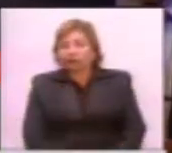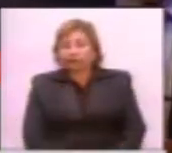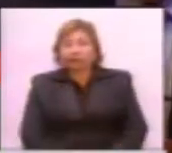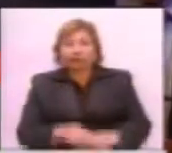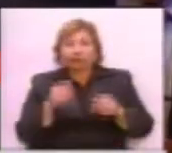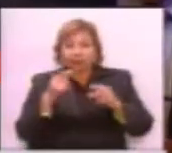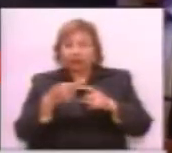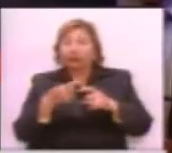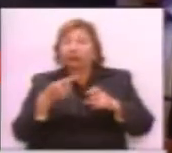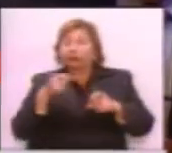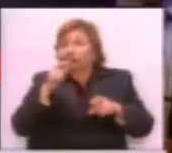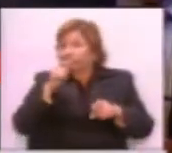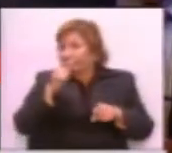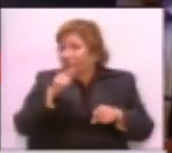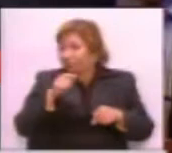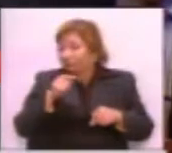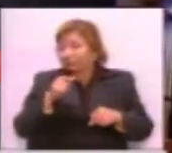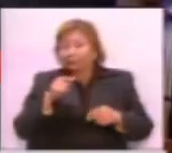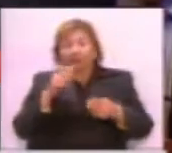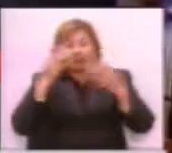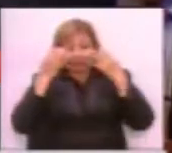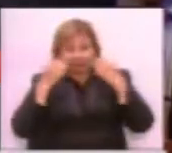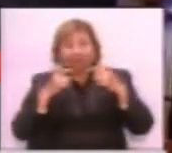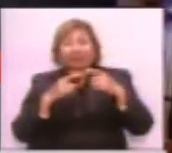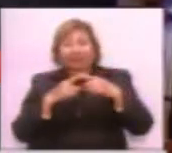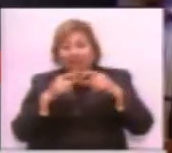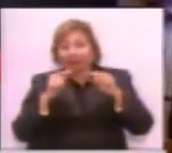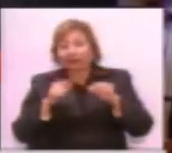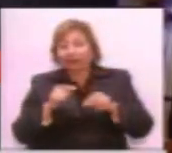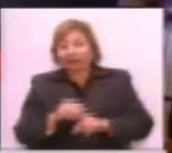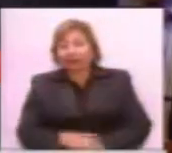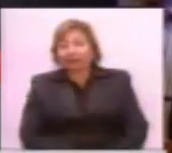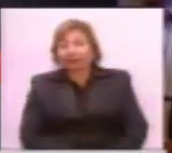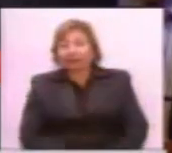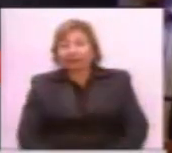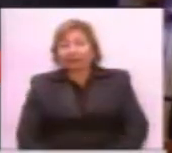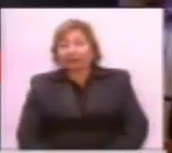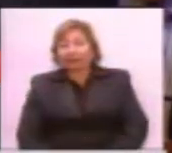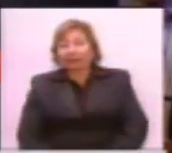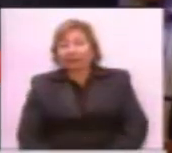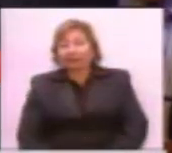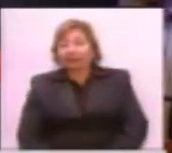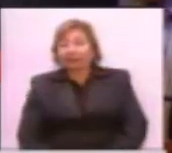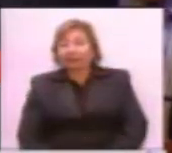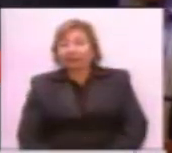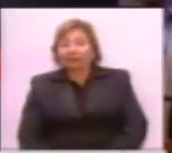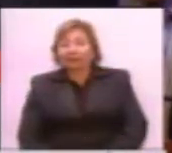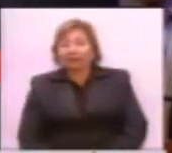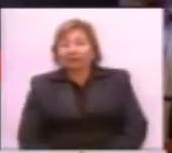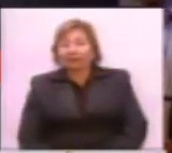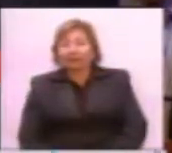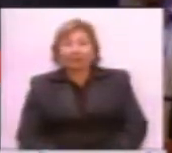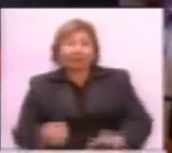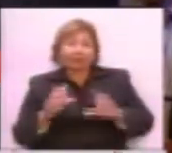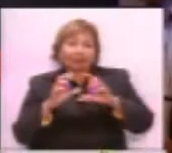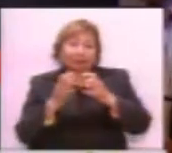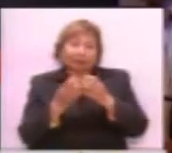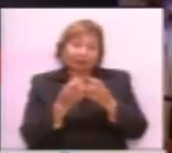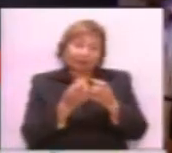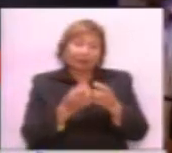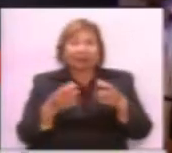ahí, obviamente, que están los terroristas. Pero ahora, un sector del